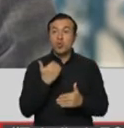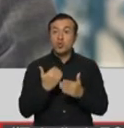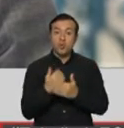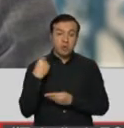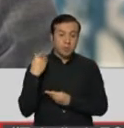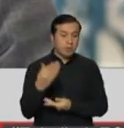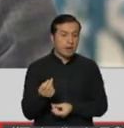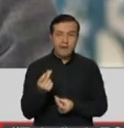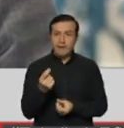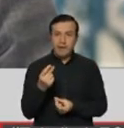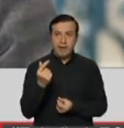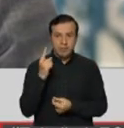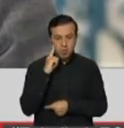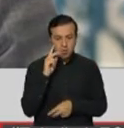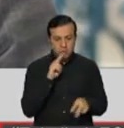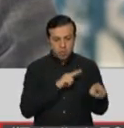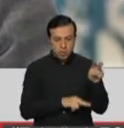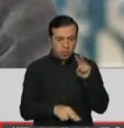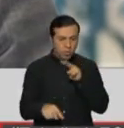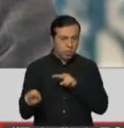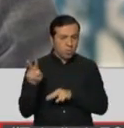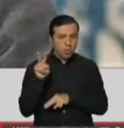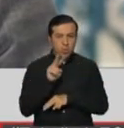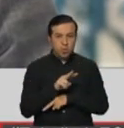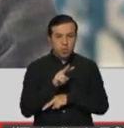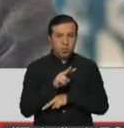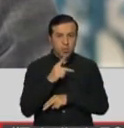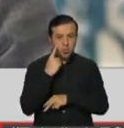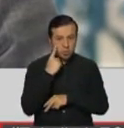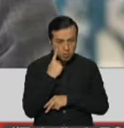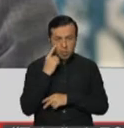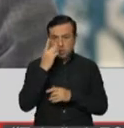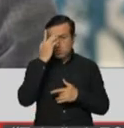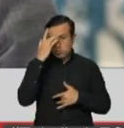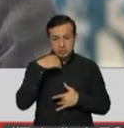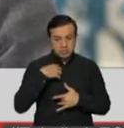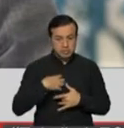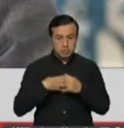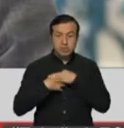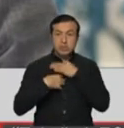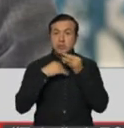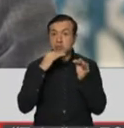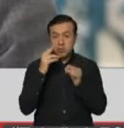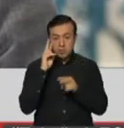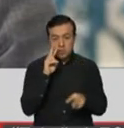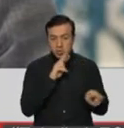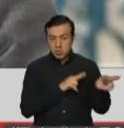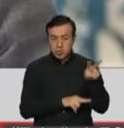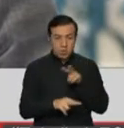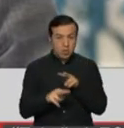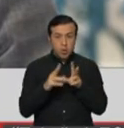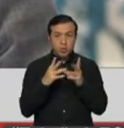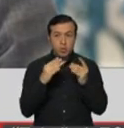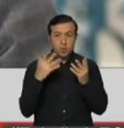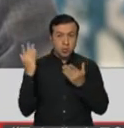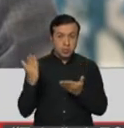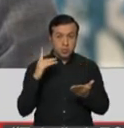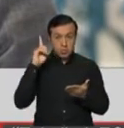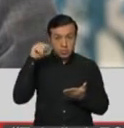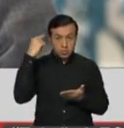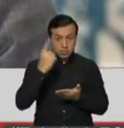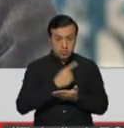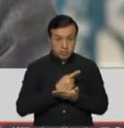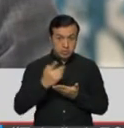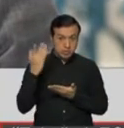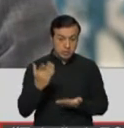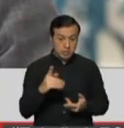de rápida detección de casos de coronavirus en el país. El equipo está llegando ya la próxima semana acá y va